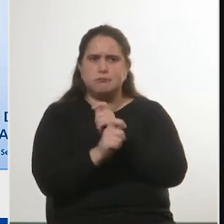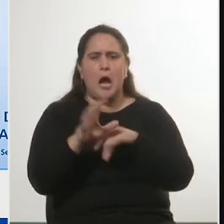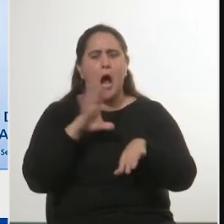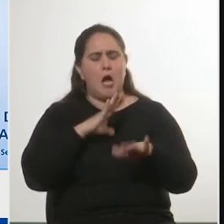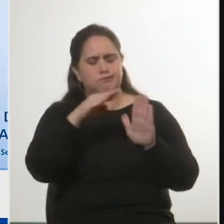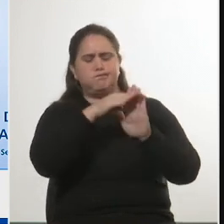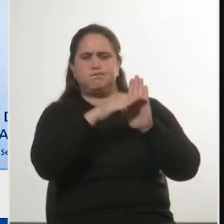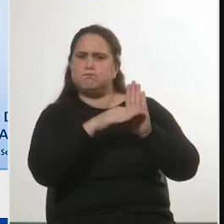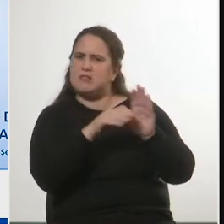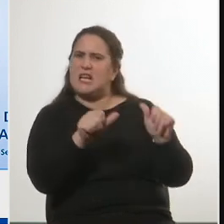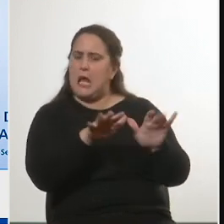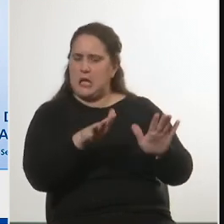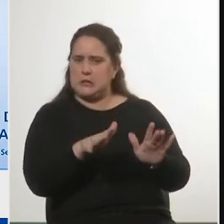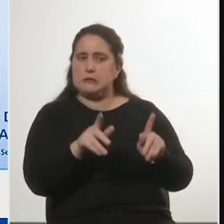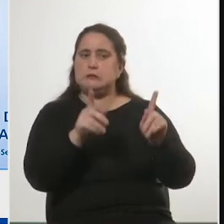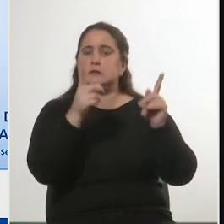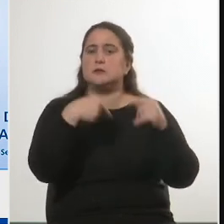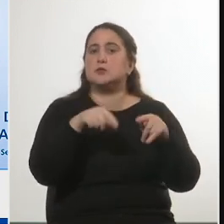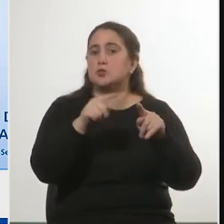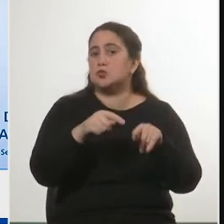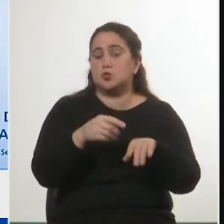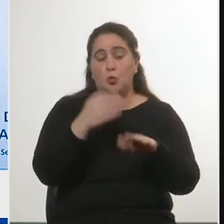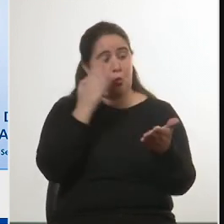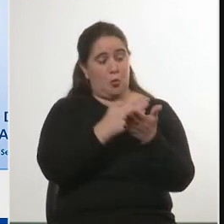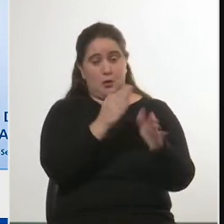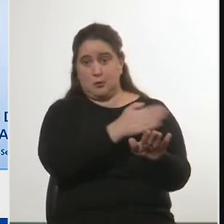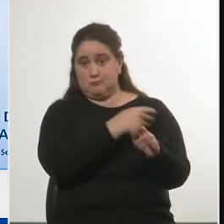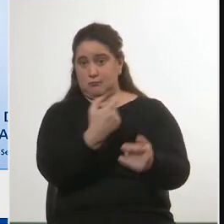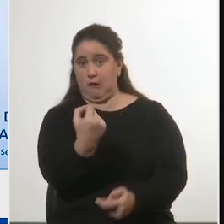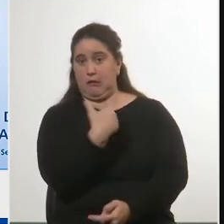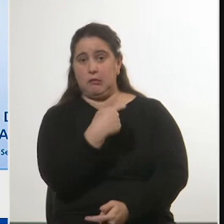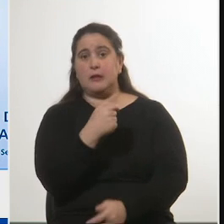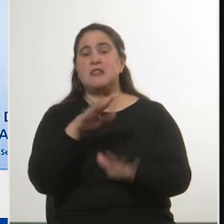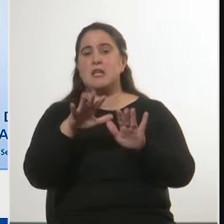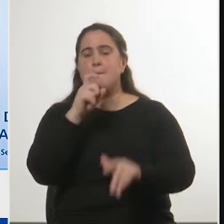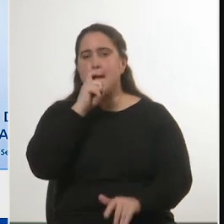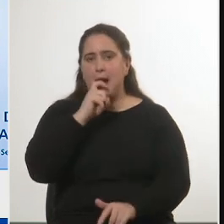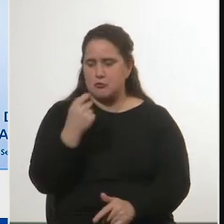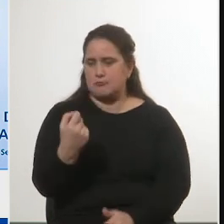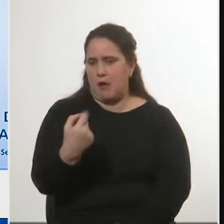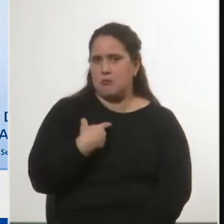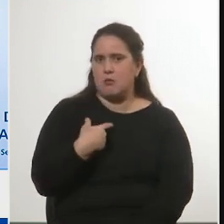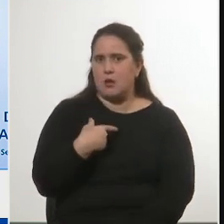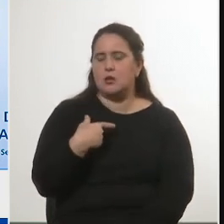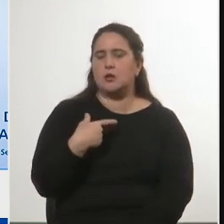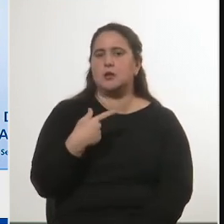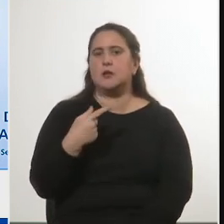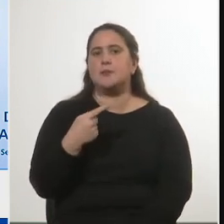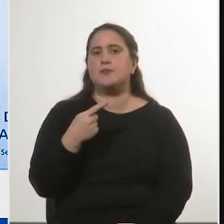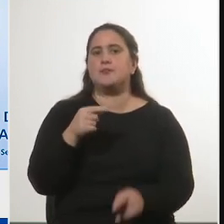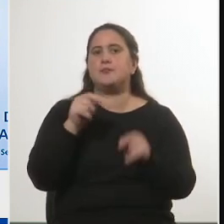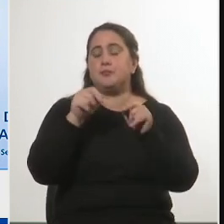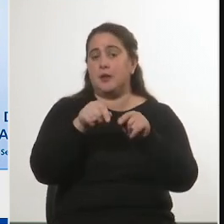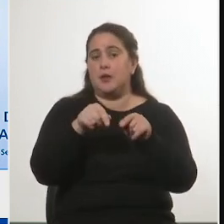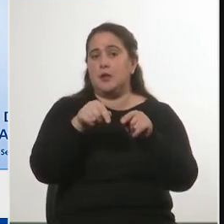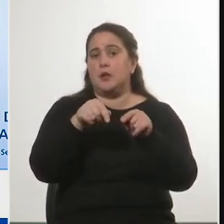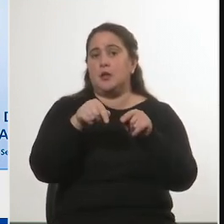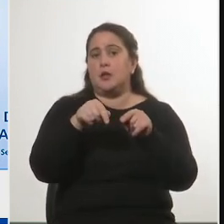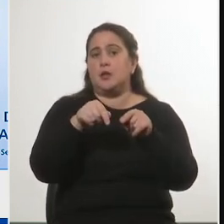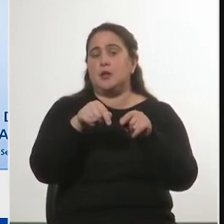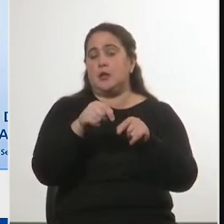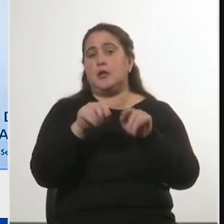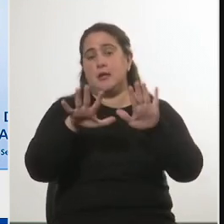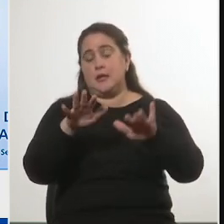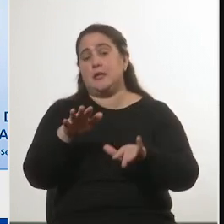de conductividad, y de acuerdo con el último registro enviado el 10 de marzo por los IMAES, 10